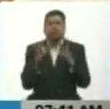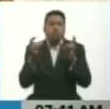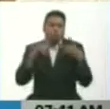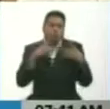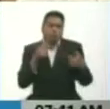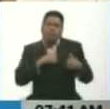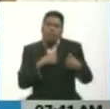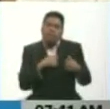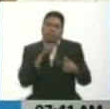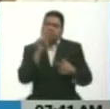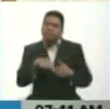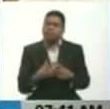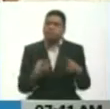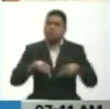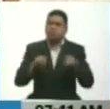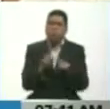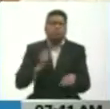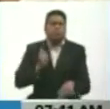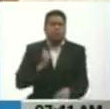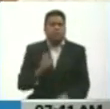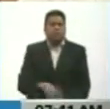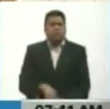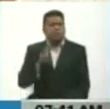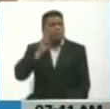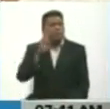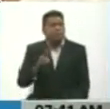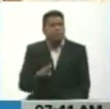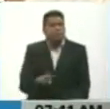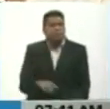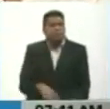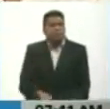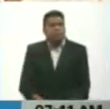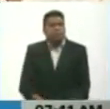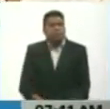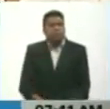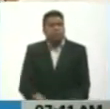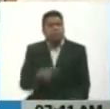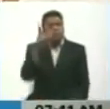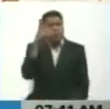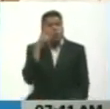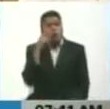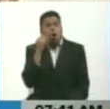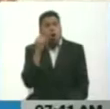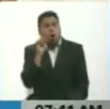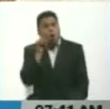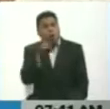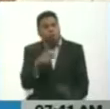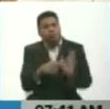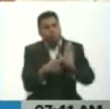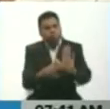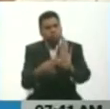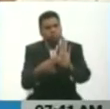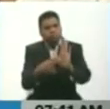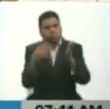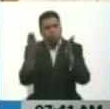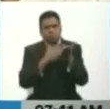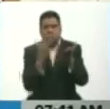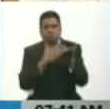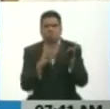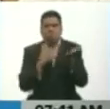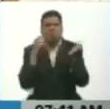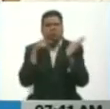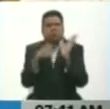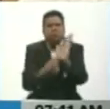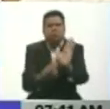otros. Lo que vimos actuando allí fue a los cabilleros de Acción Democrática. Pueden buscar en los archivos y lo van a ver de nuevo.